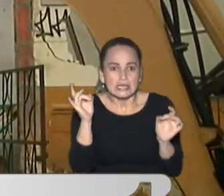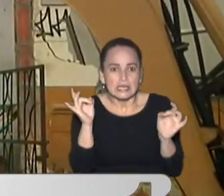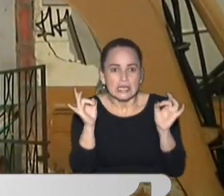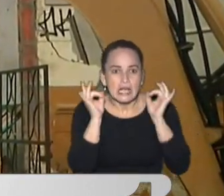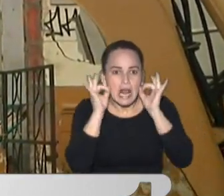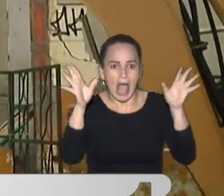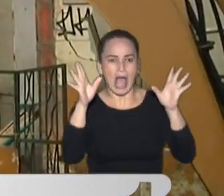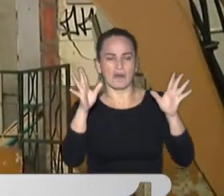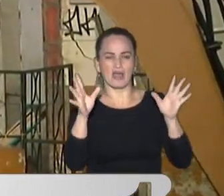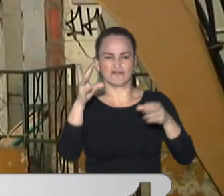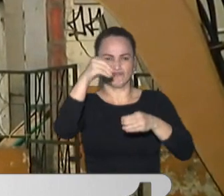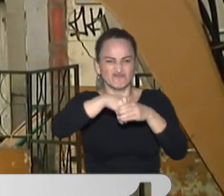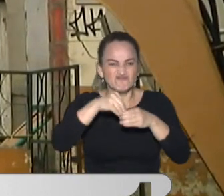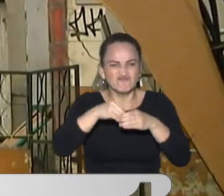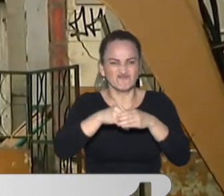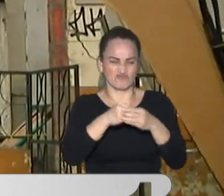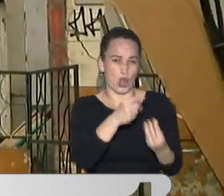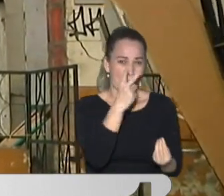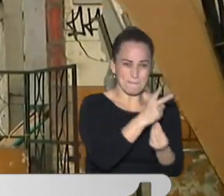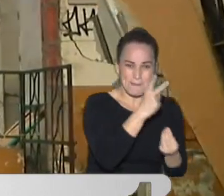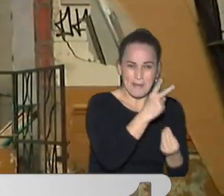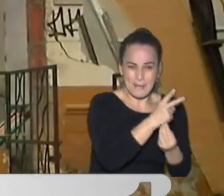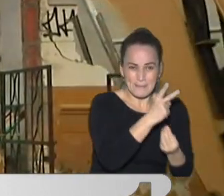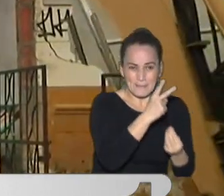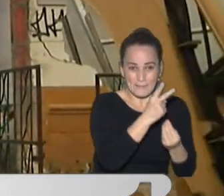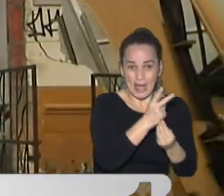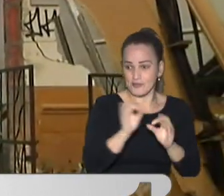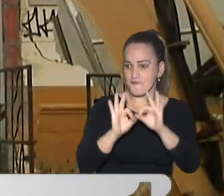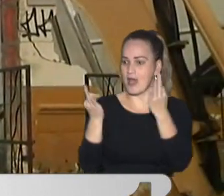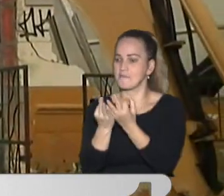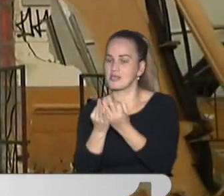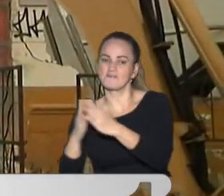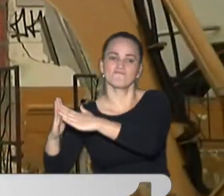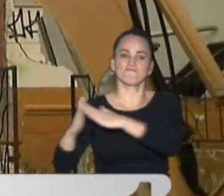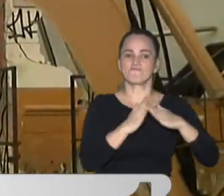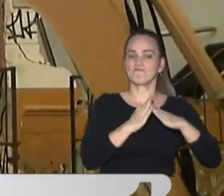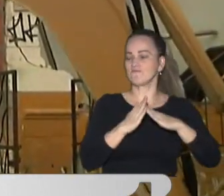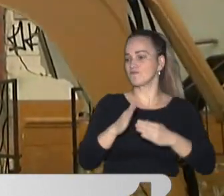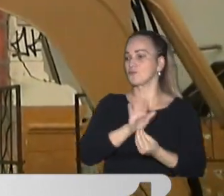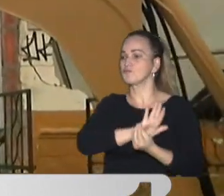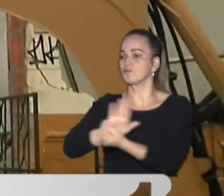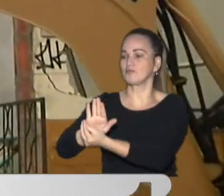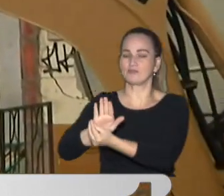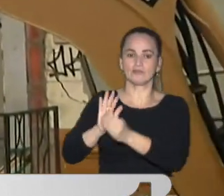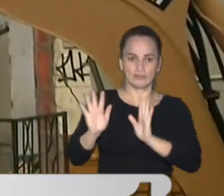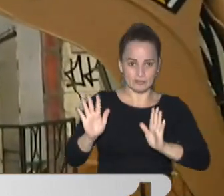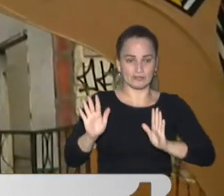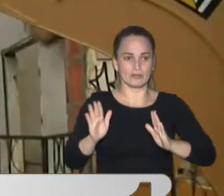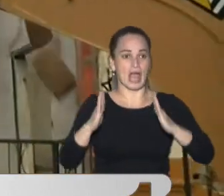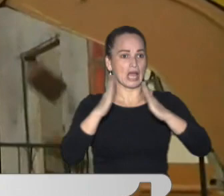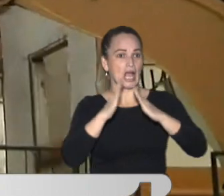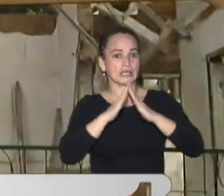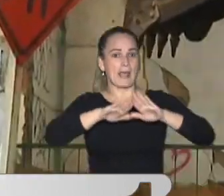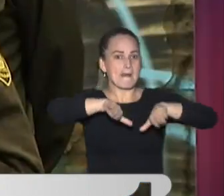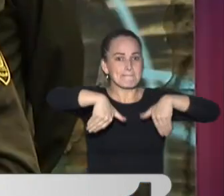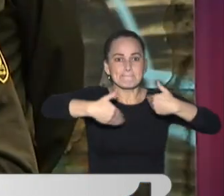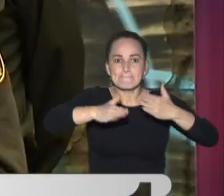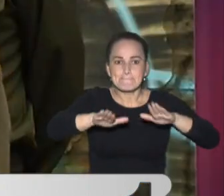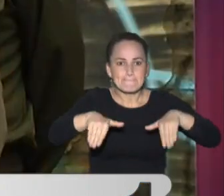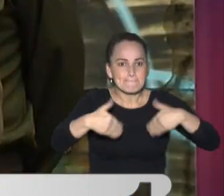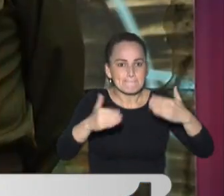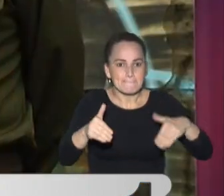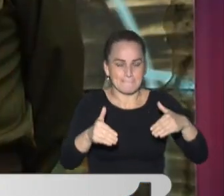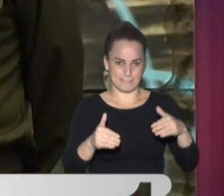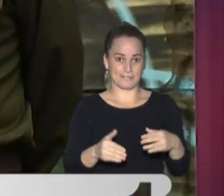todo tipo de delitos, bandas criminales se la habían quitado a una familia y los desplazó. Queda abandonada y es utilizada por